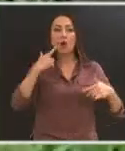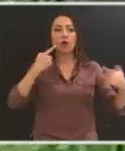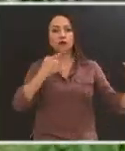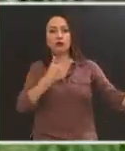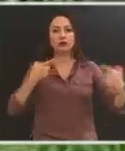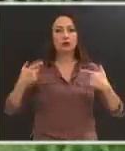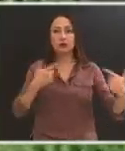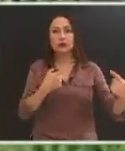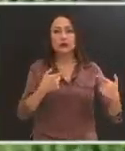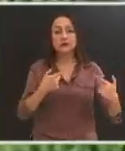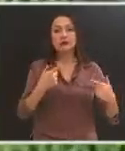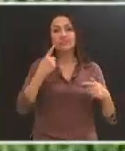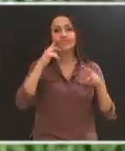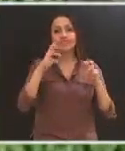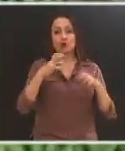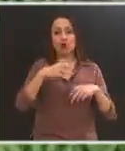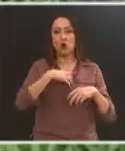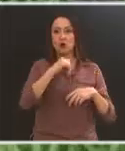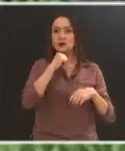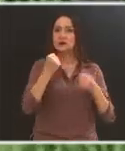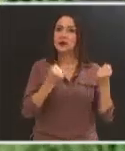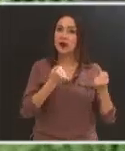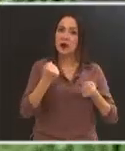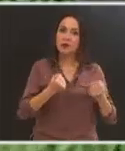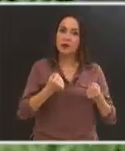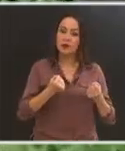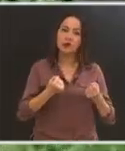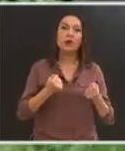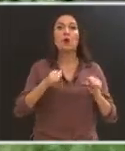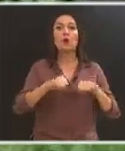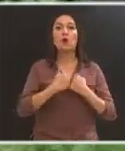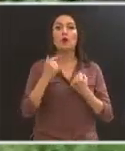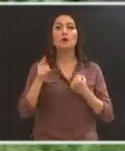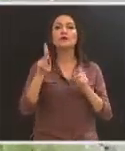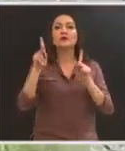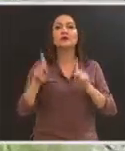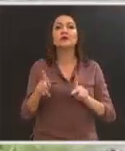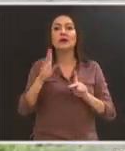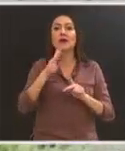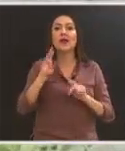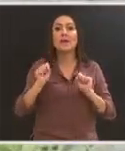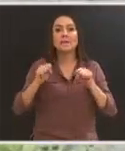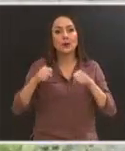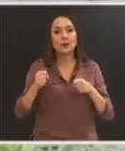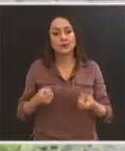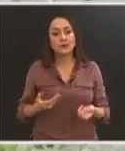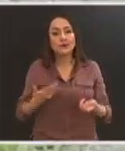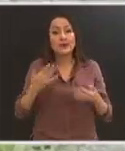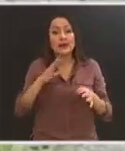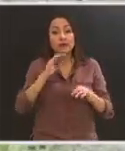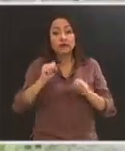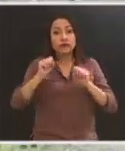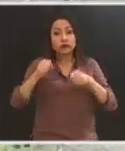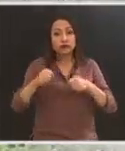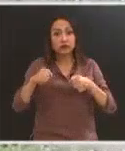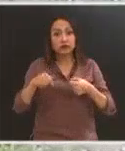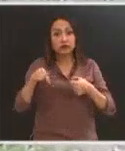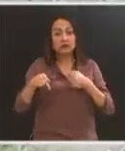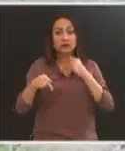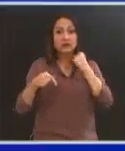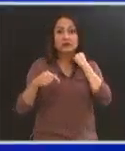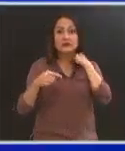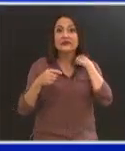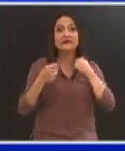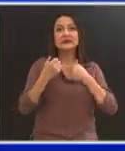de disparos, al parecer, el dueño de este vehículo contra estas personas de la motocicleta. Como la motocicleta se queda